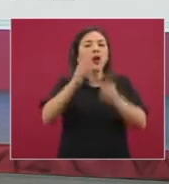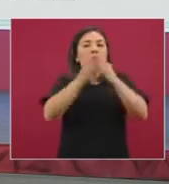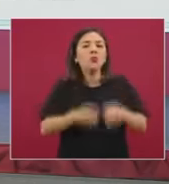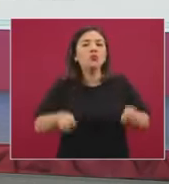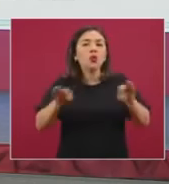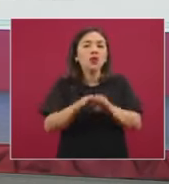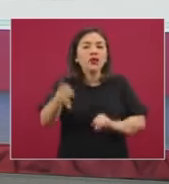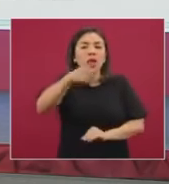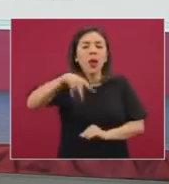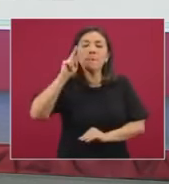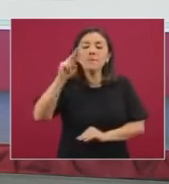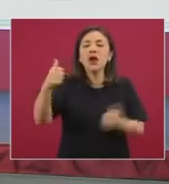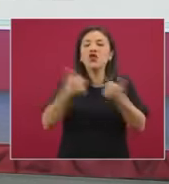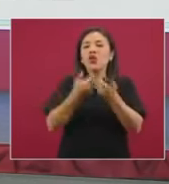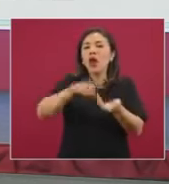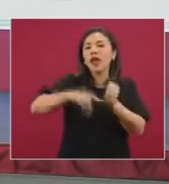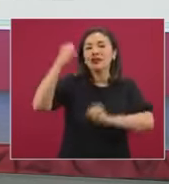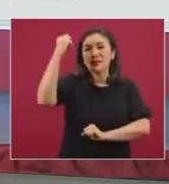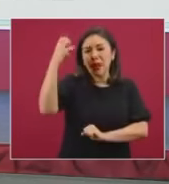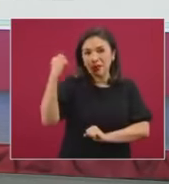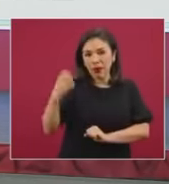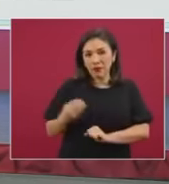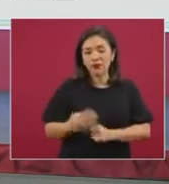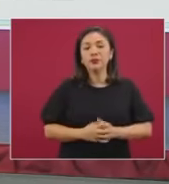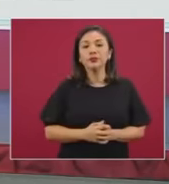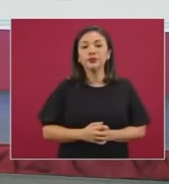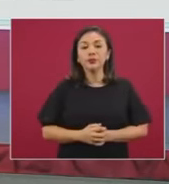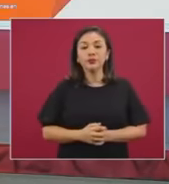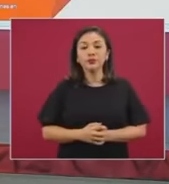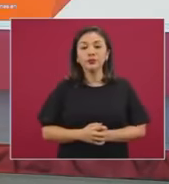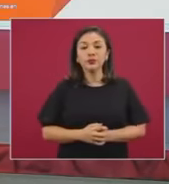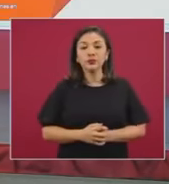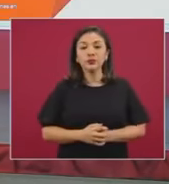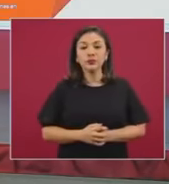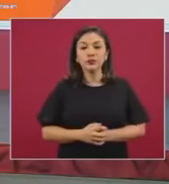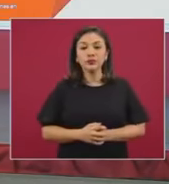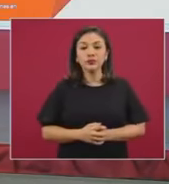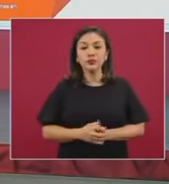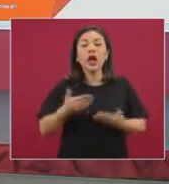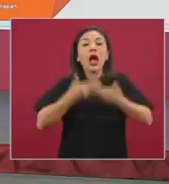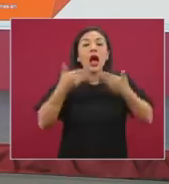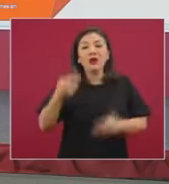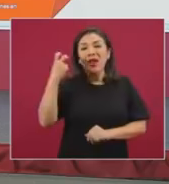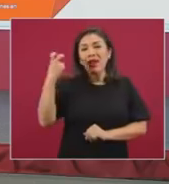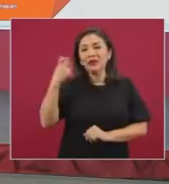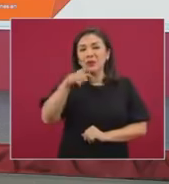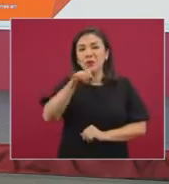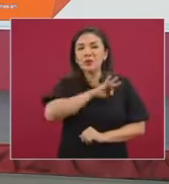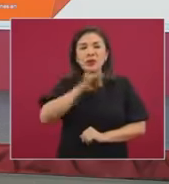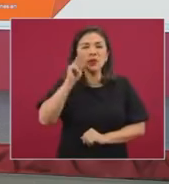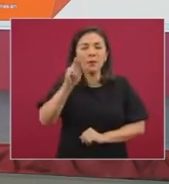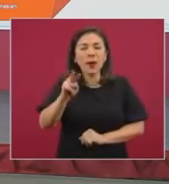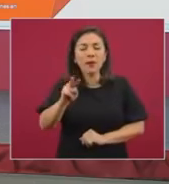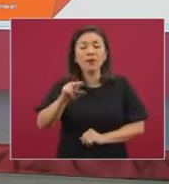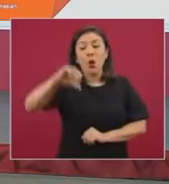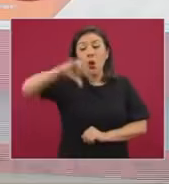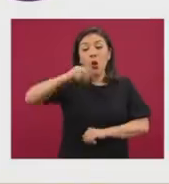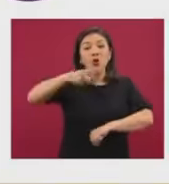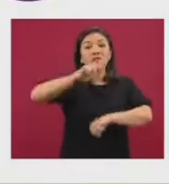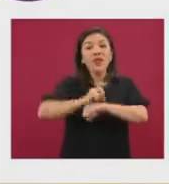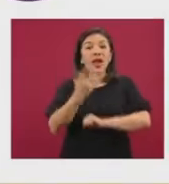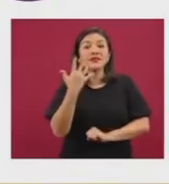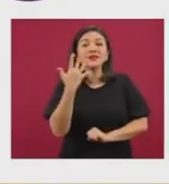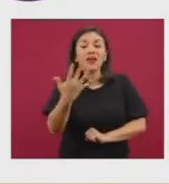es el semáforo. En la siguiente diapositiva podremos ver también desde hace ya, hoy es el día